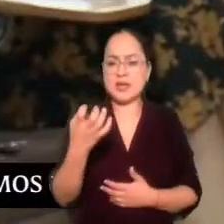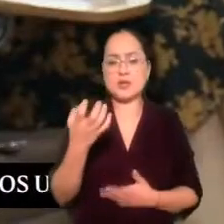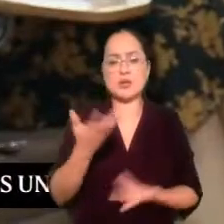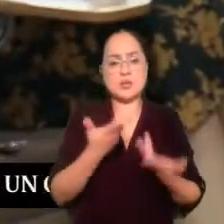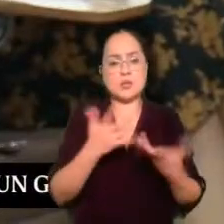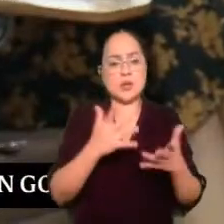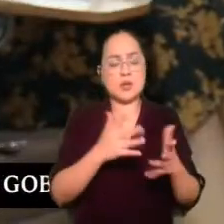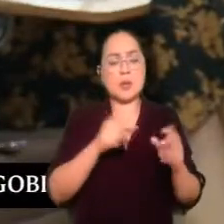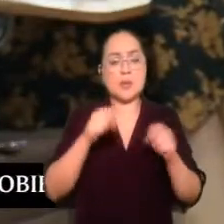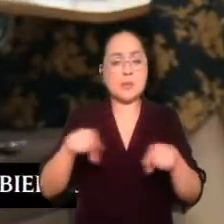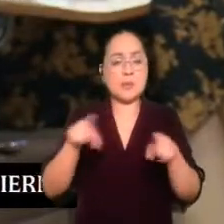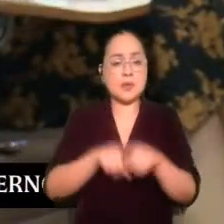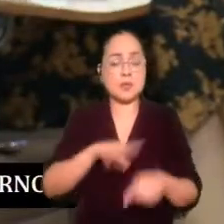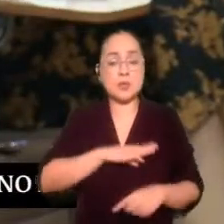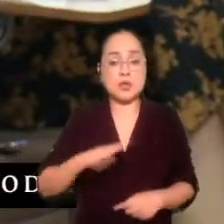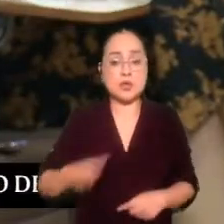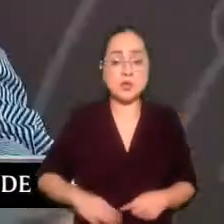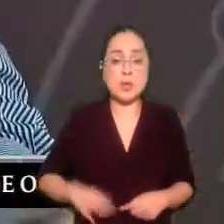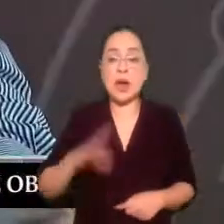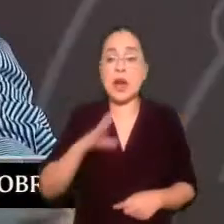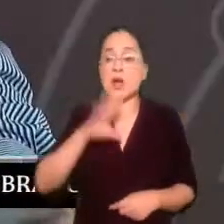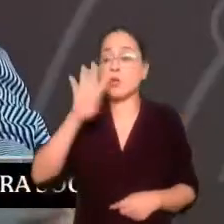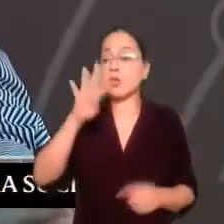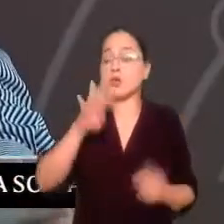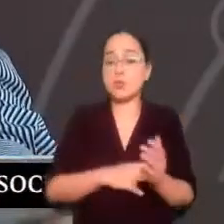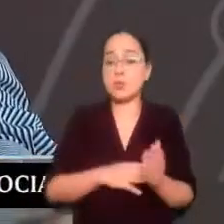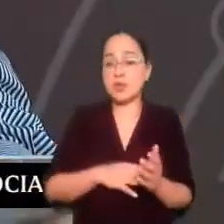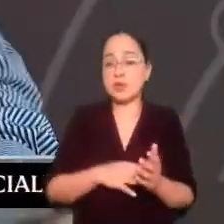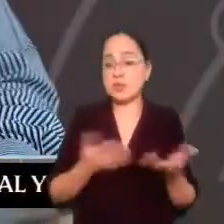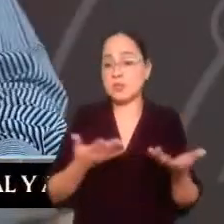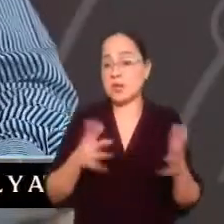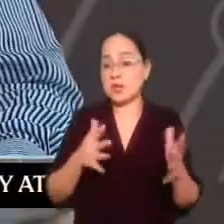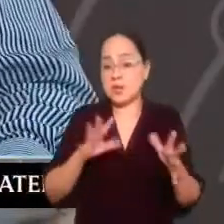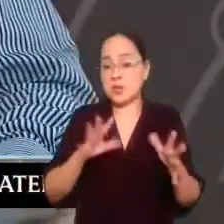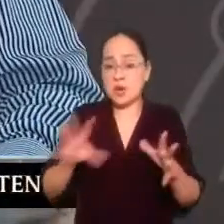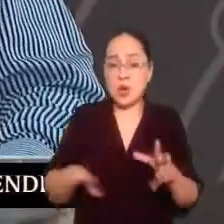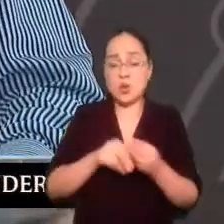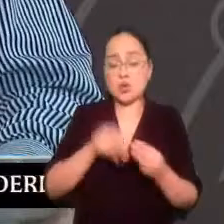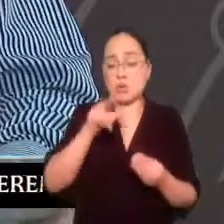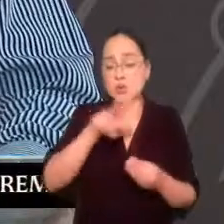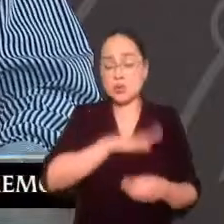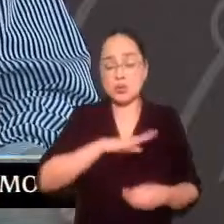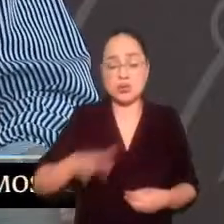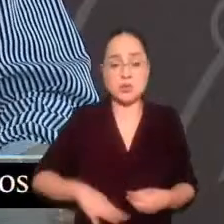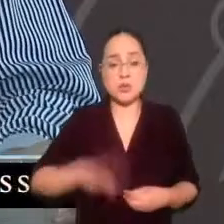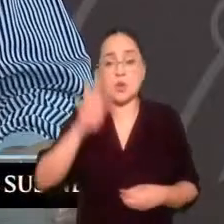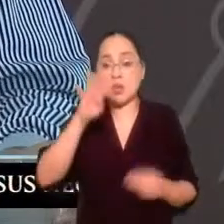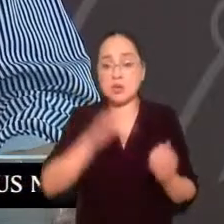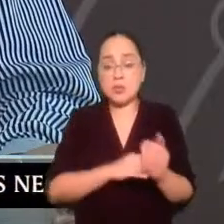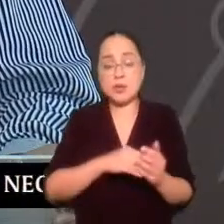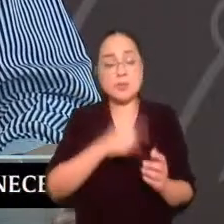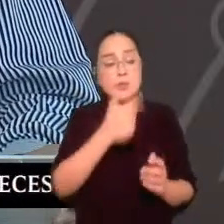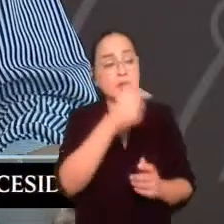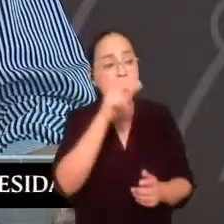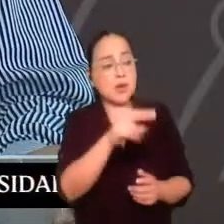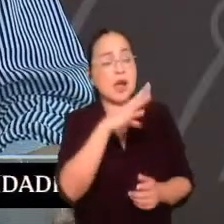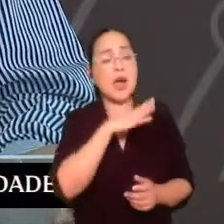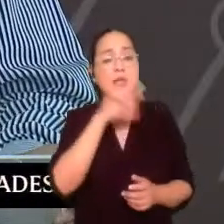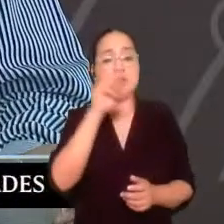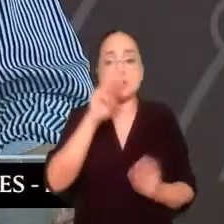municipal son 4.000 y tantos en la suma de los 18. Entonces sí vamos a atender